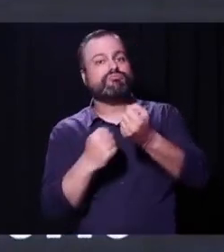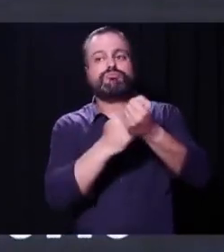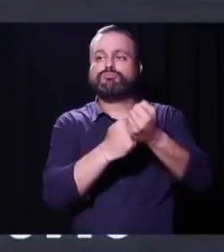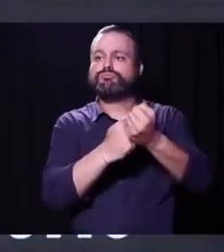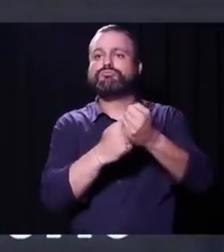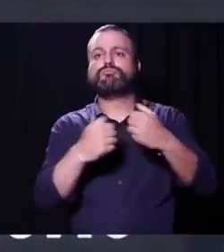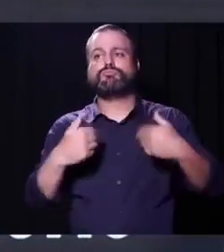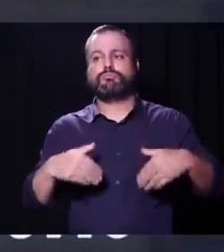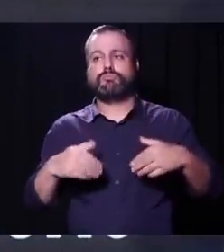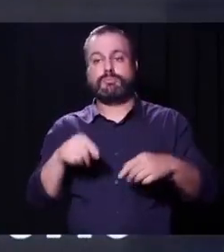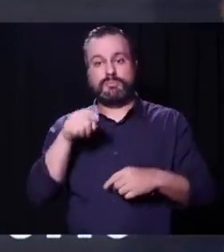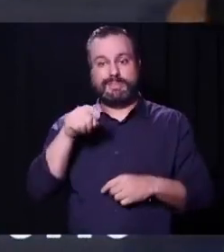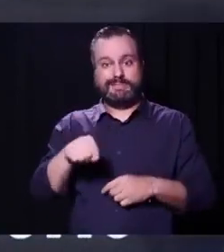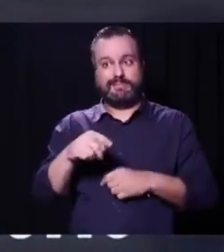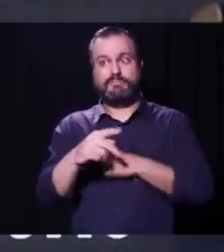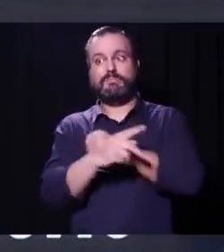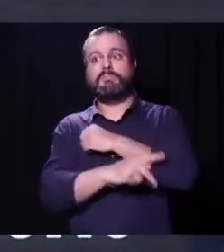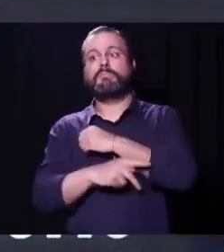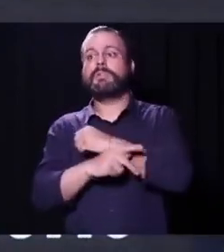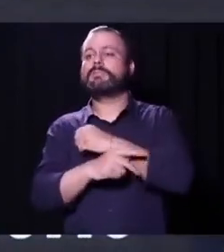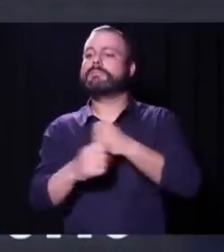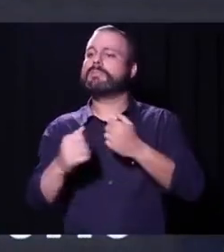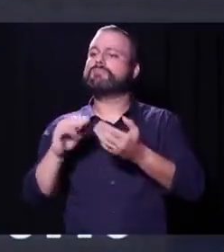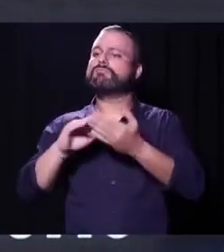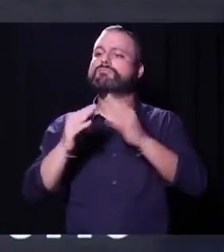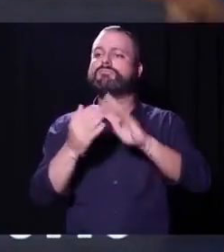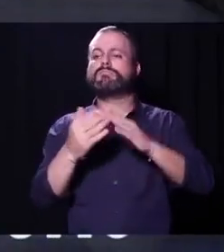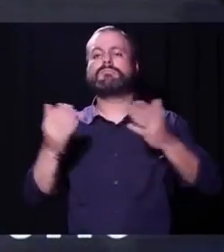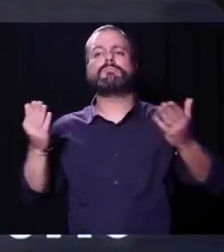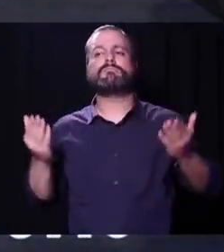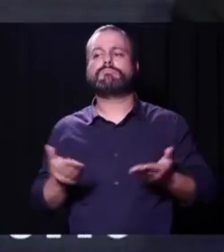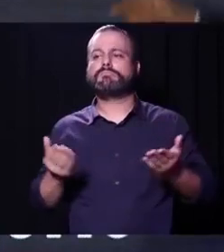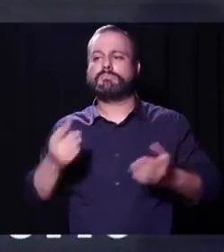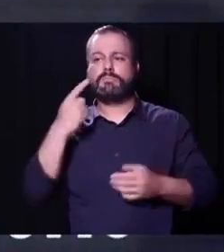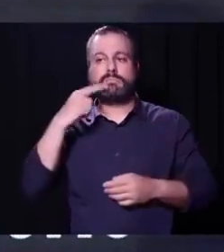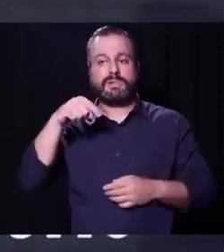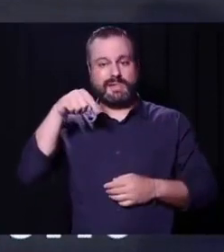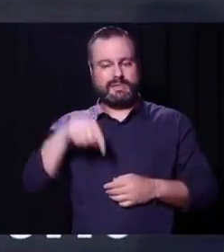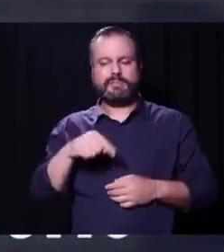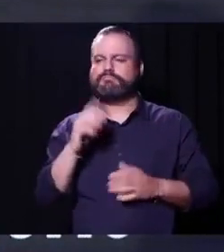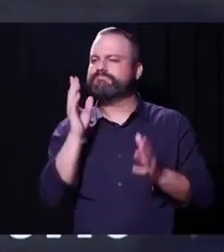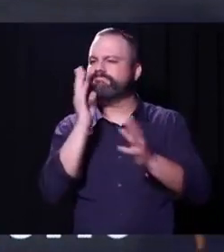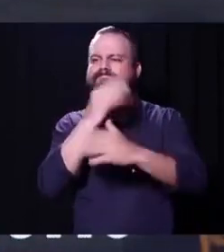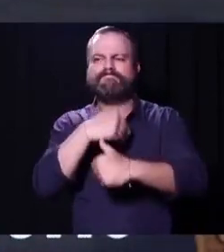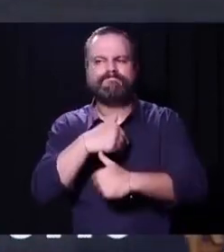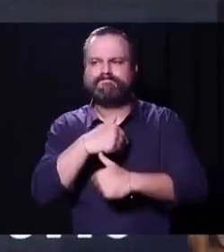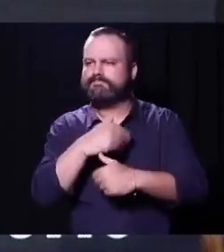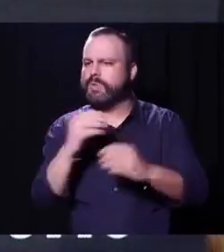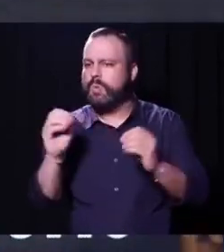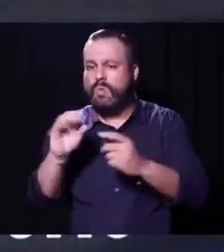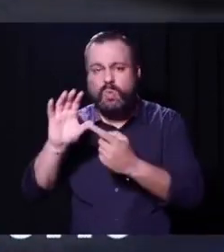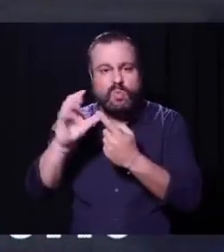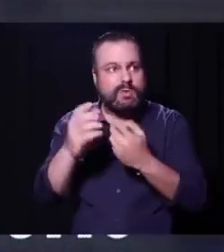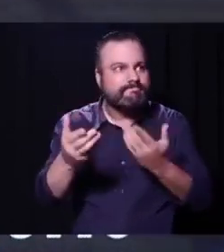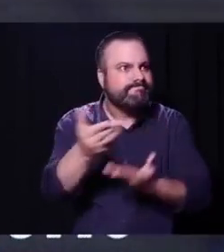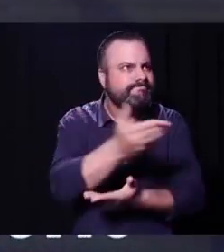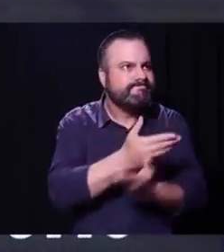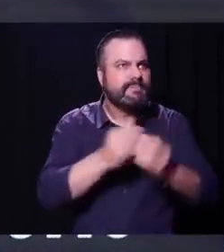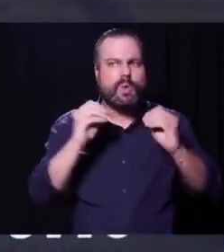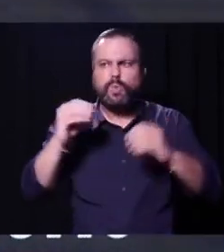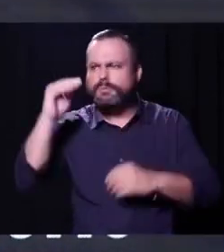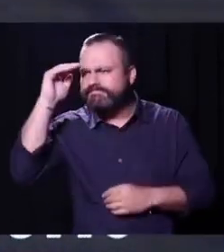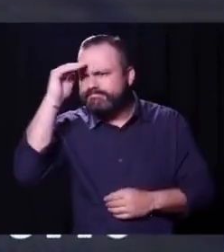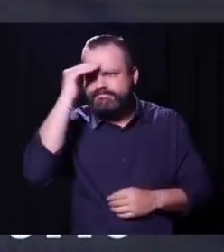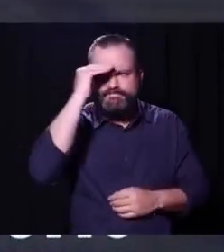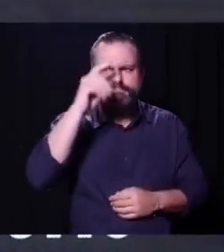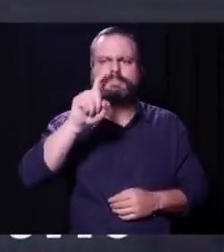En este país, en esta ciudad, aquí, en este momento, no hay un centro de agricultura. Y el que existía, se cerró, que estaba en